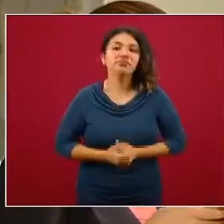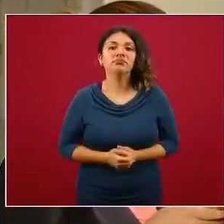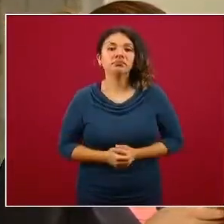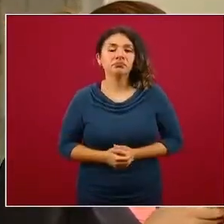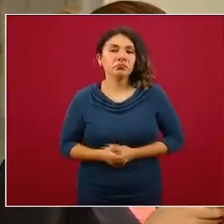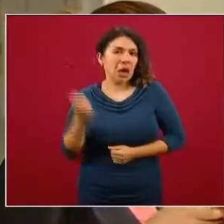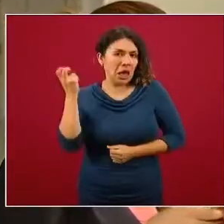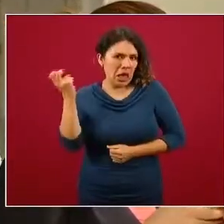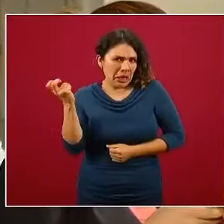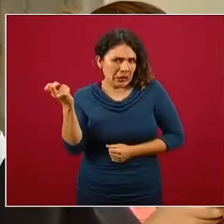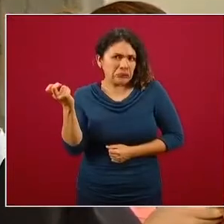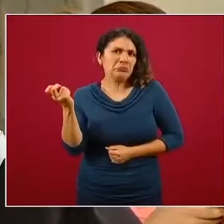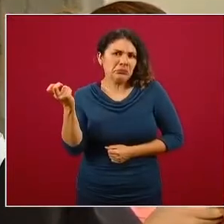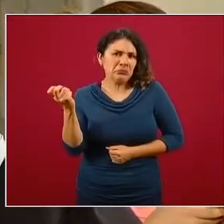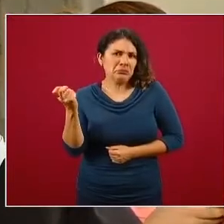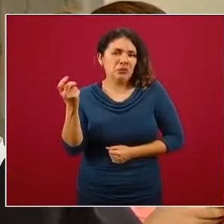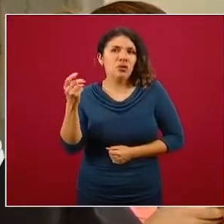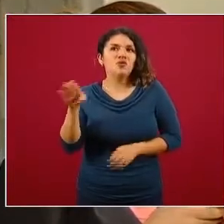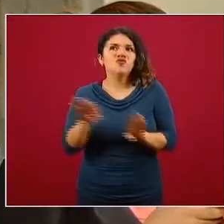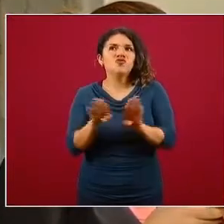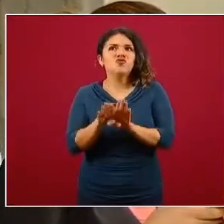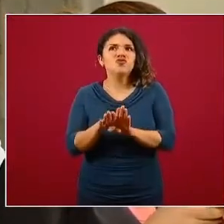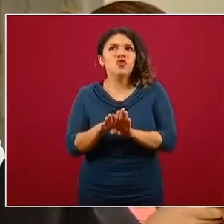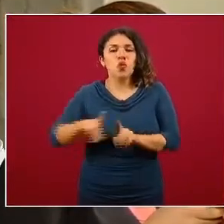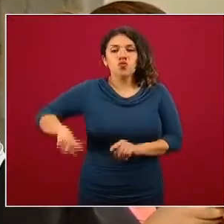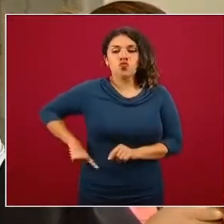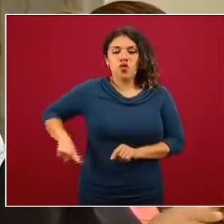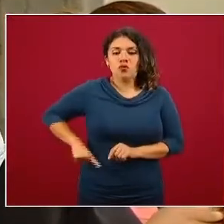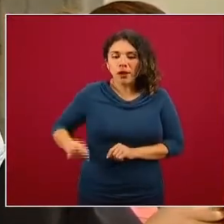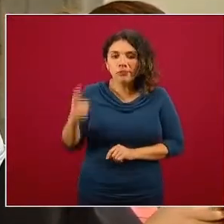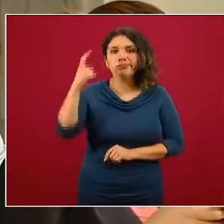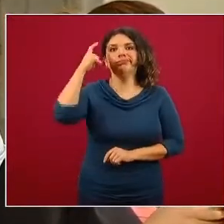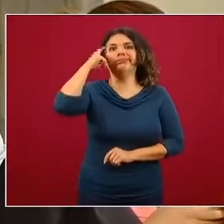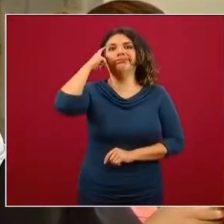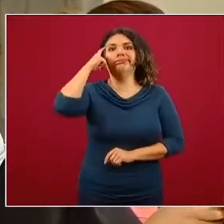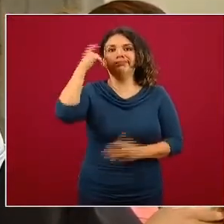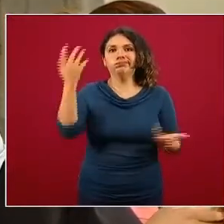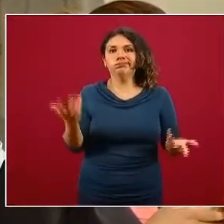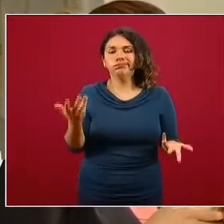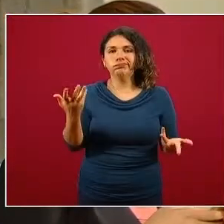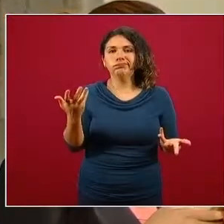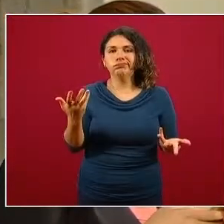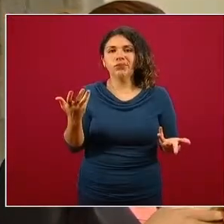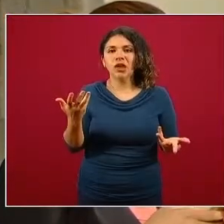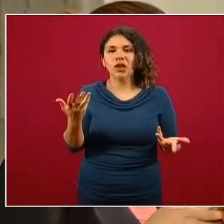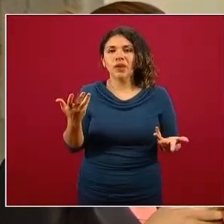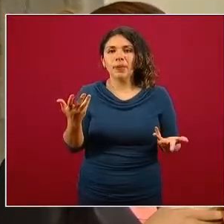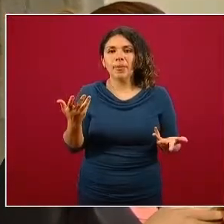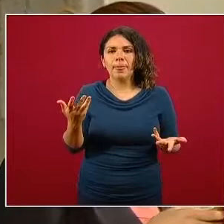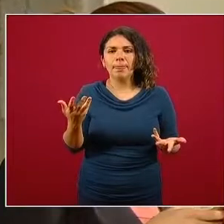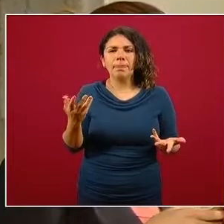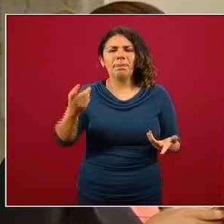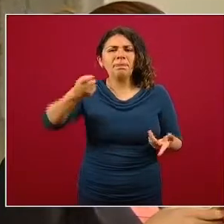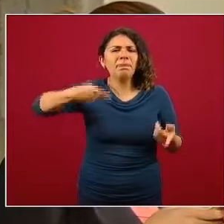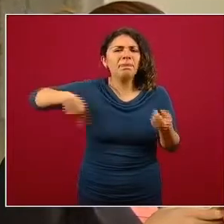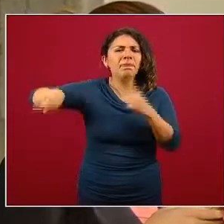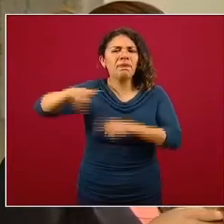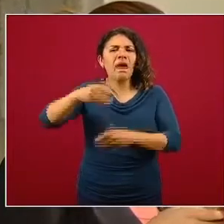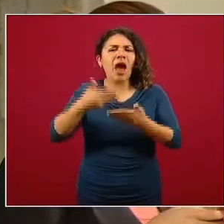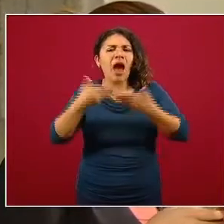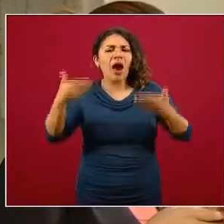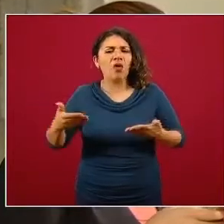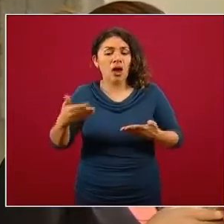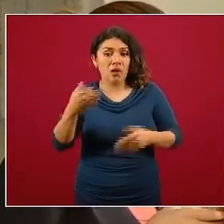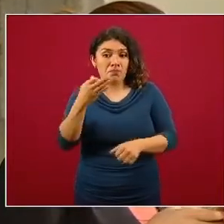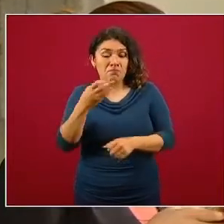Esto seguramente ha llevado una reflexión al gobierno federal y estos sectores incluso piden ahora en